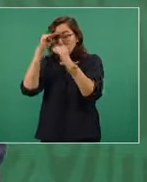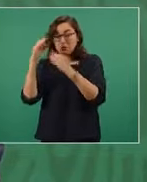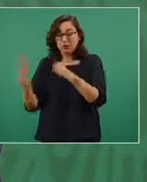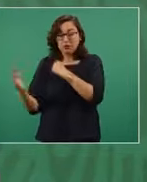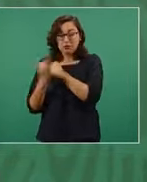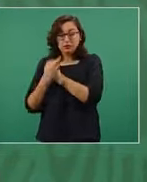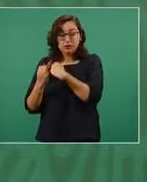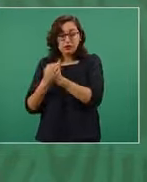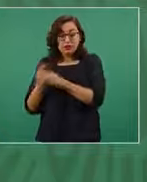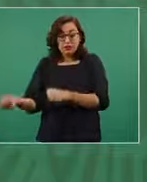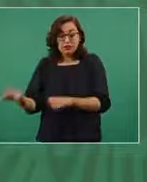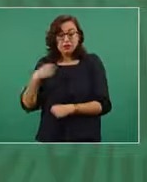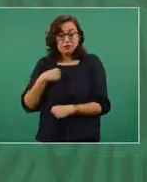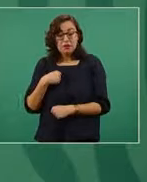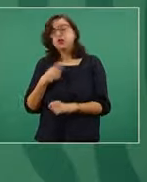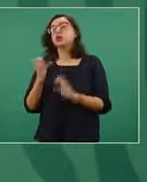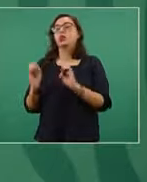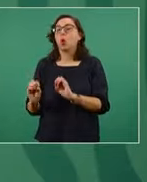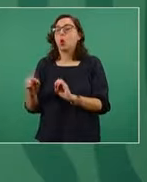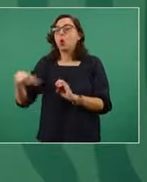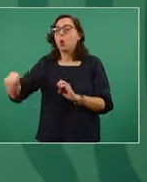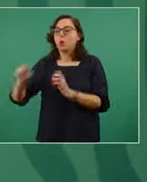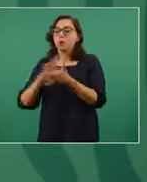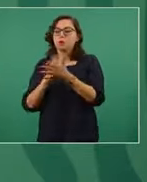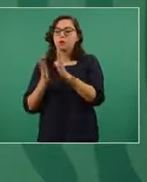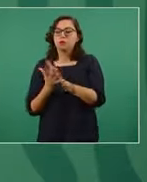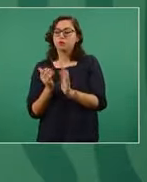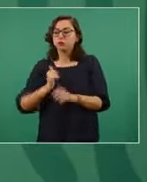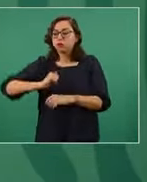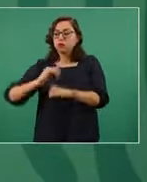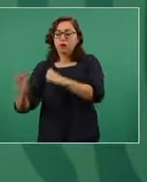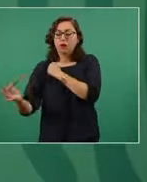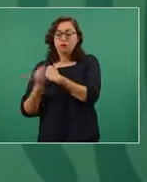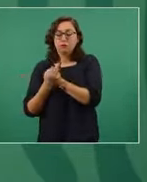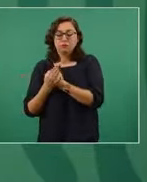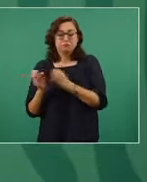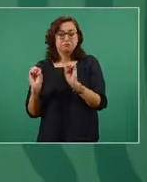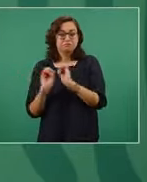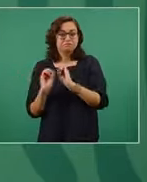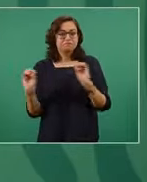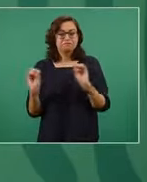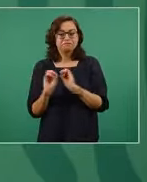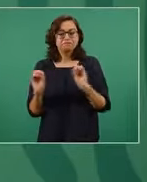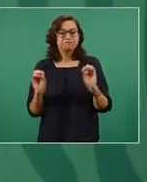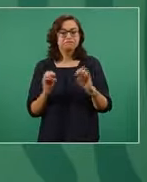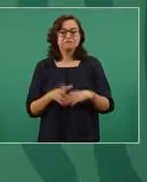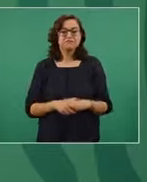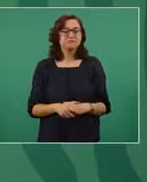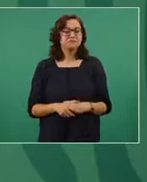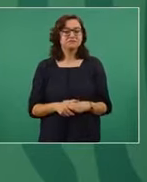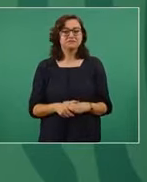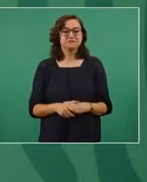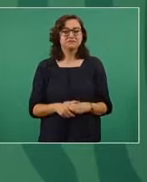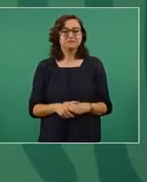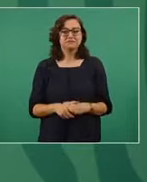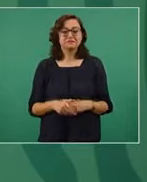los traficantes de influencia. No, es la gente.